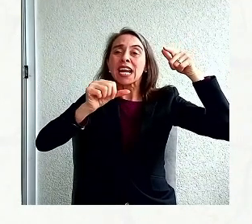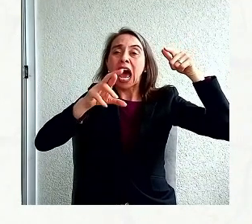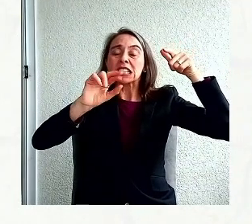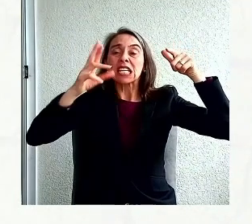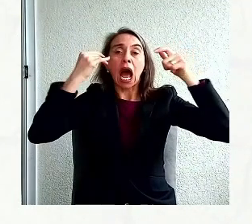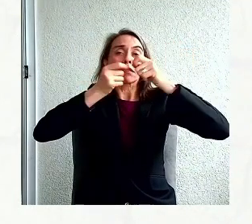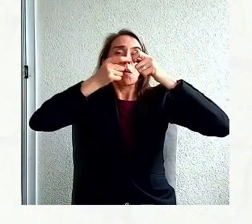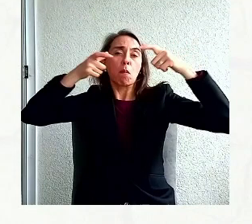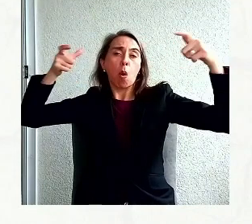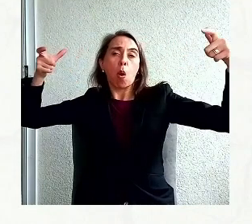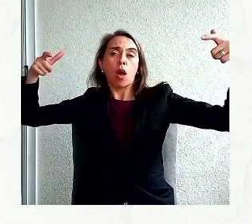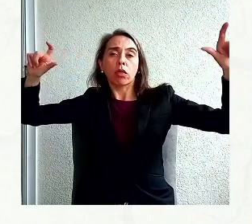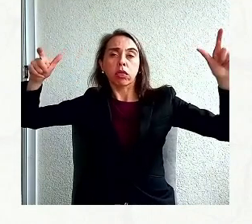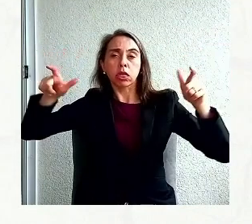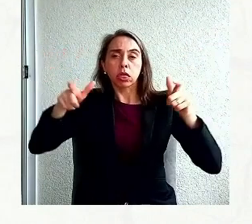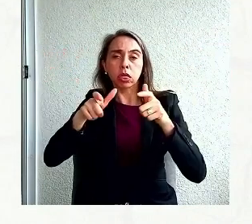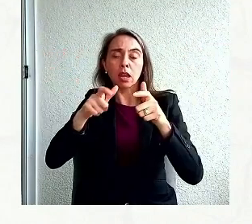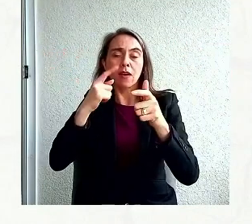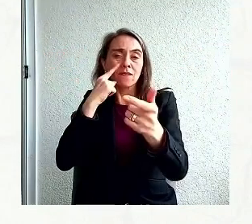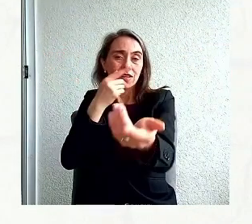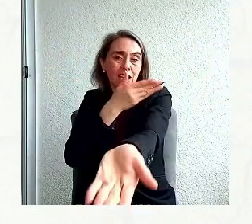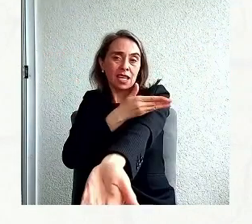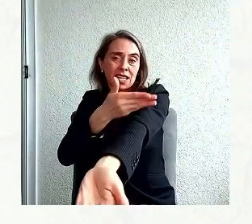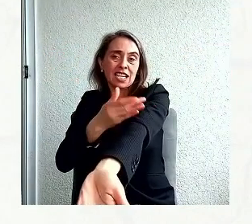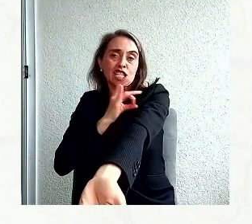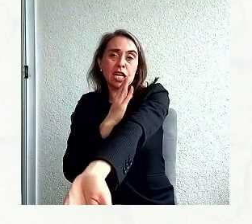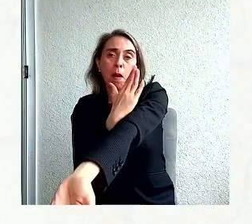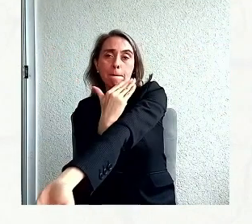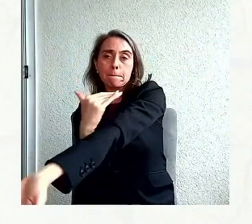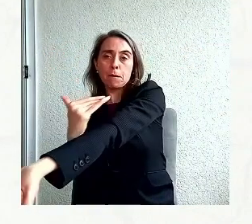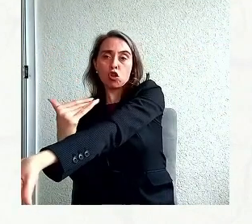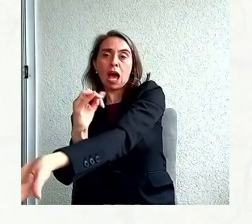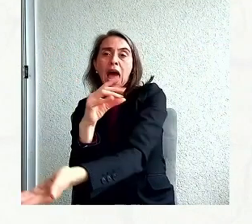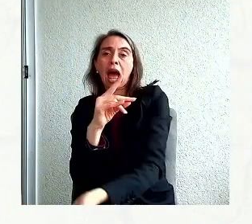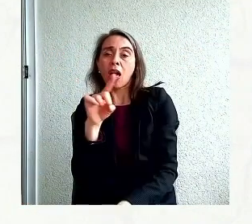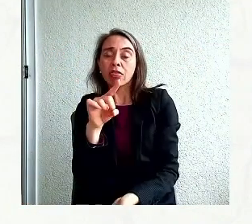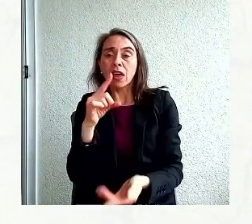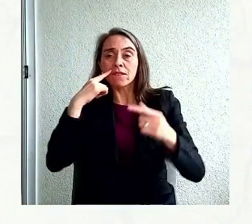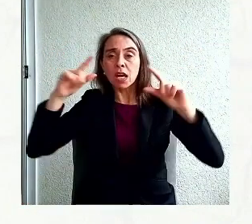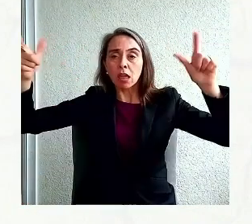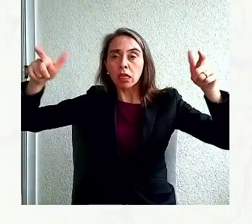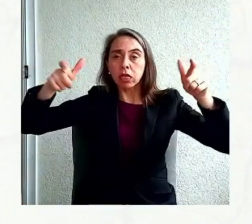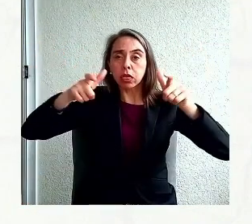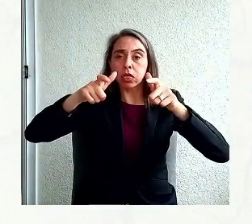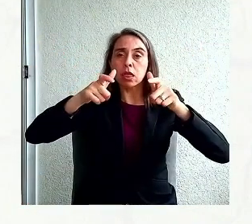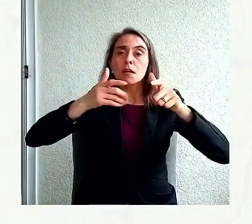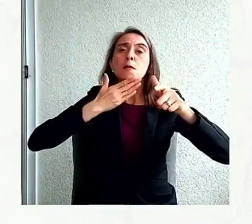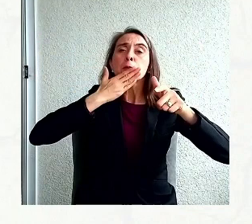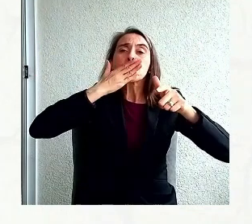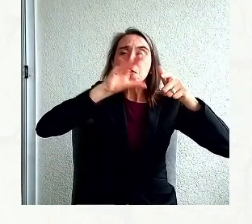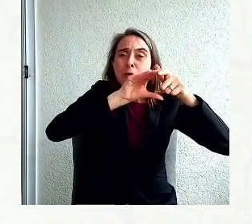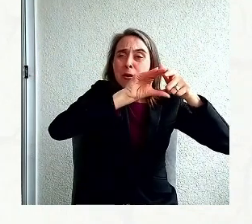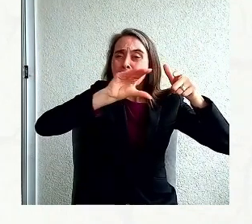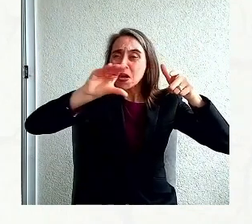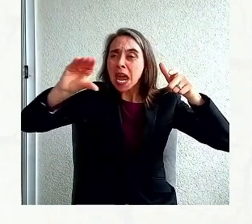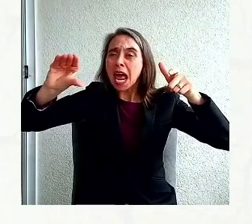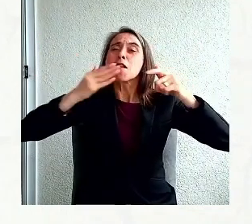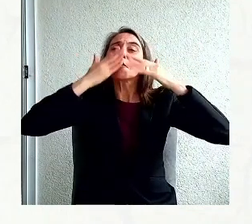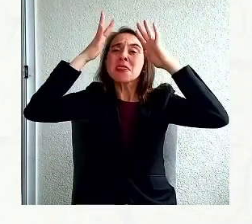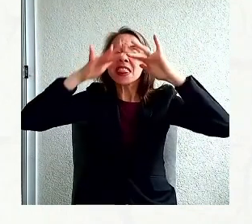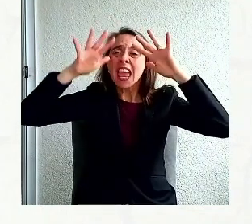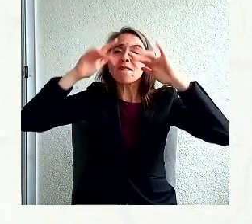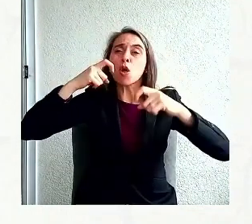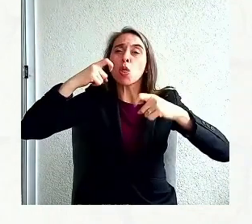dibuja levemente aquí cómo se ha ido perdiendo la nieve y cómo se ha ido retrocediendo, cómo han